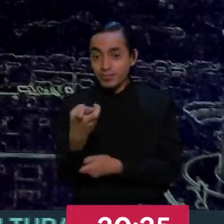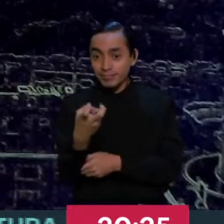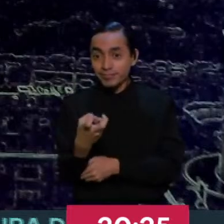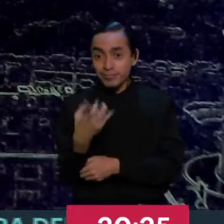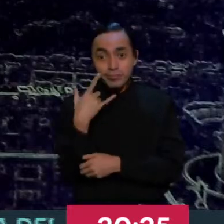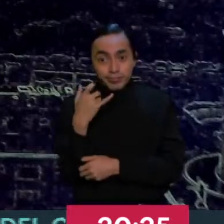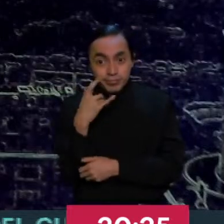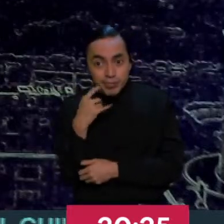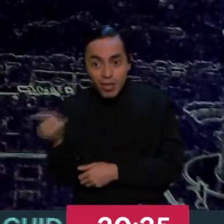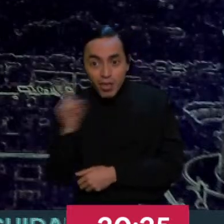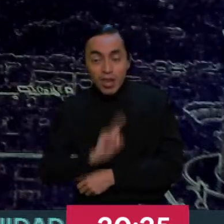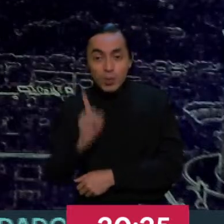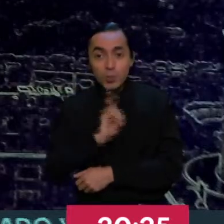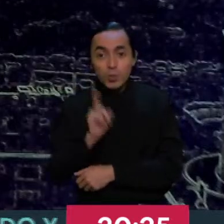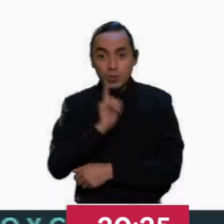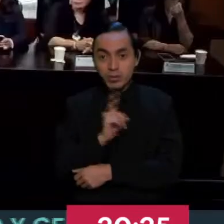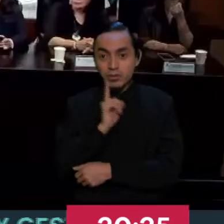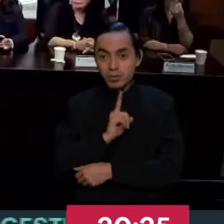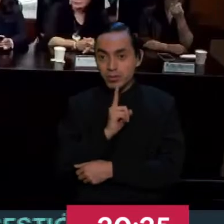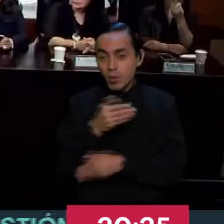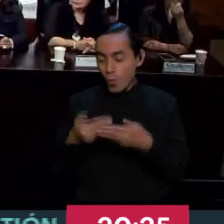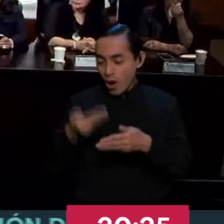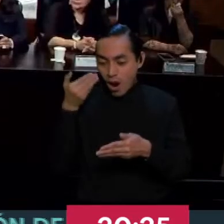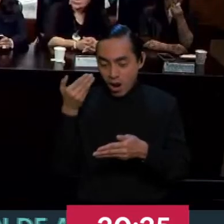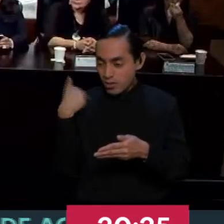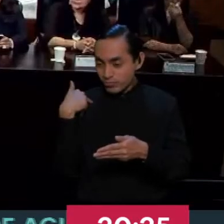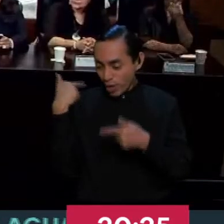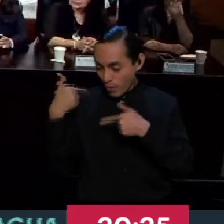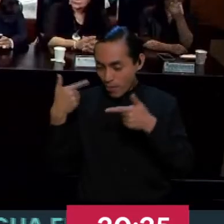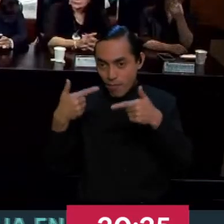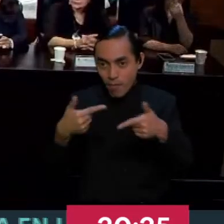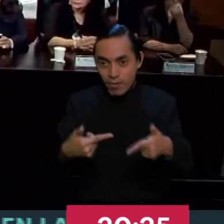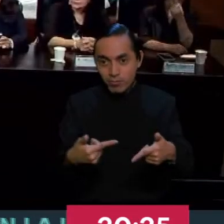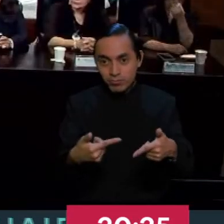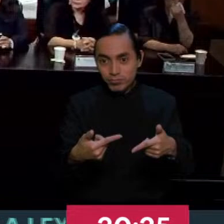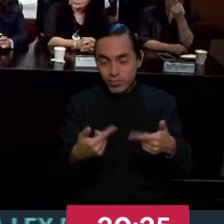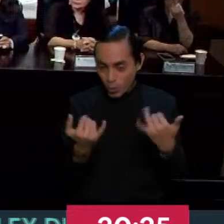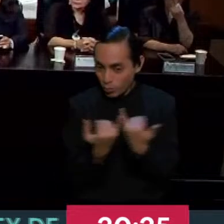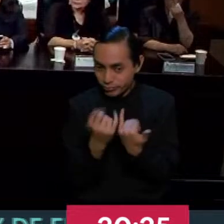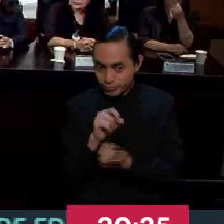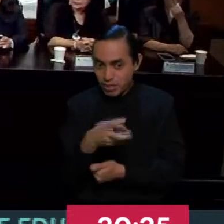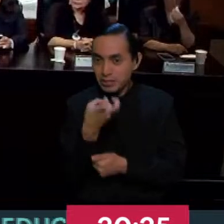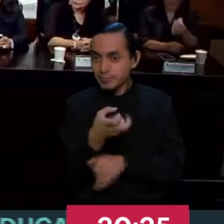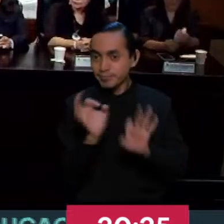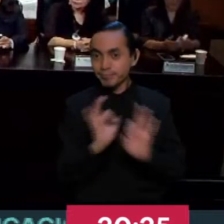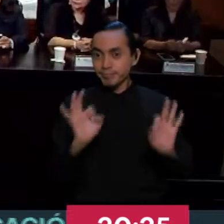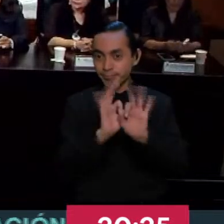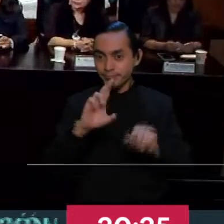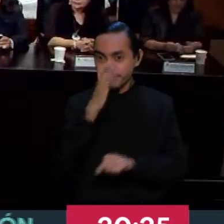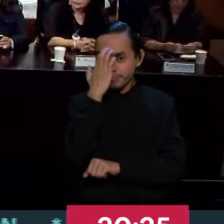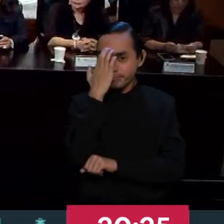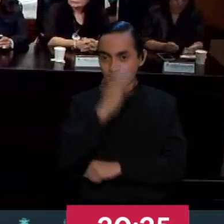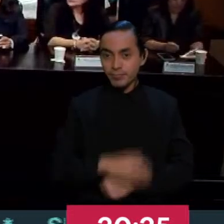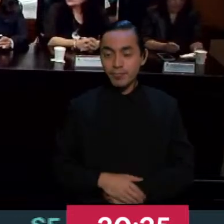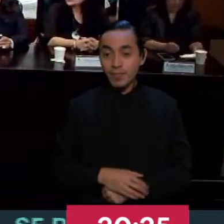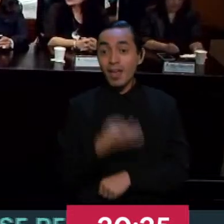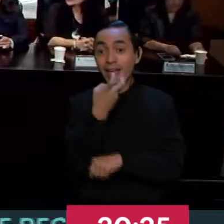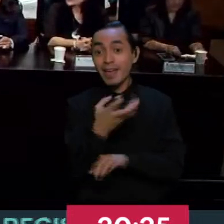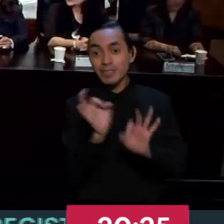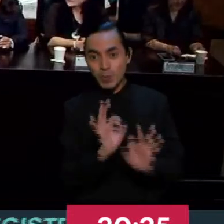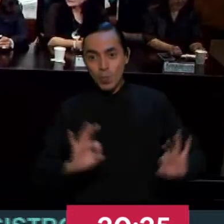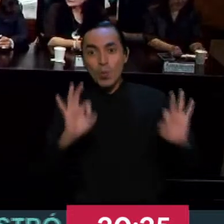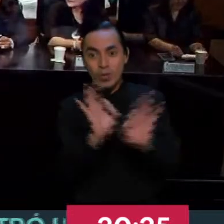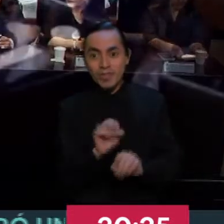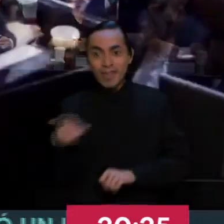de las mujeres, tanto de su tiempo como las que les antecedieron, como las luchas presentes. Y bueno, por eso es importante que